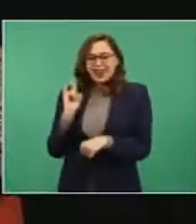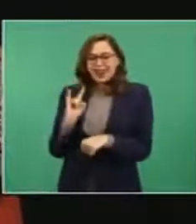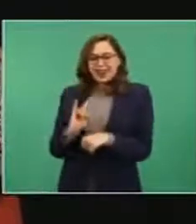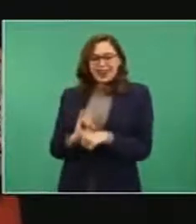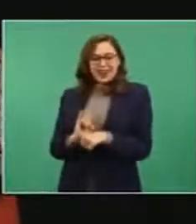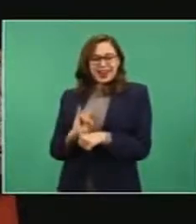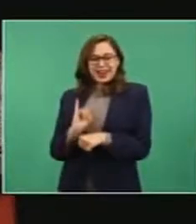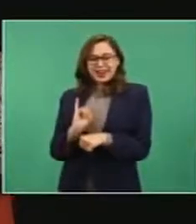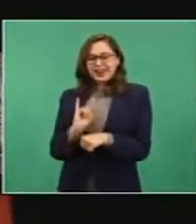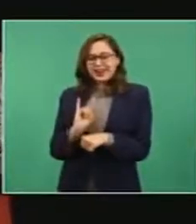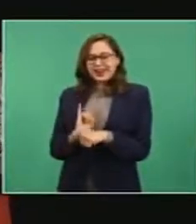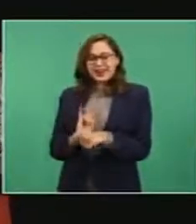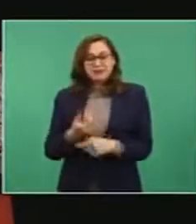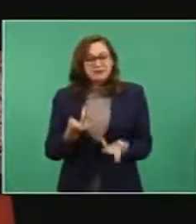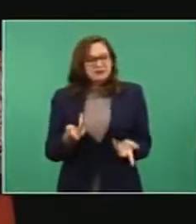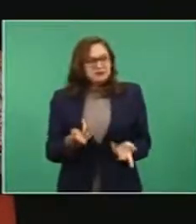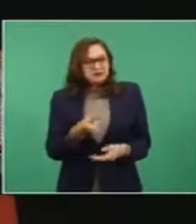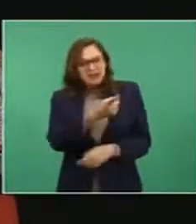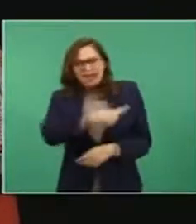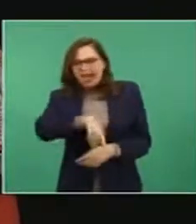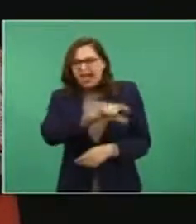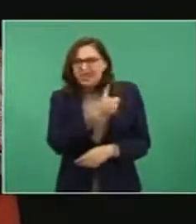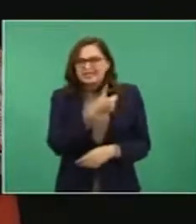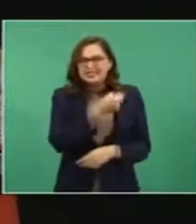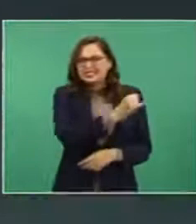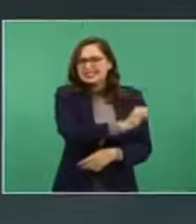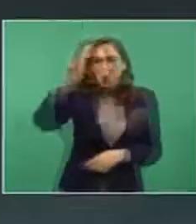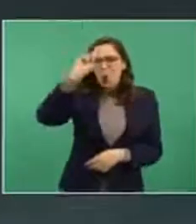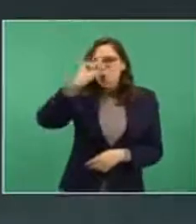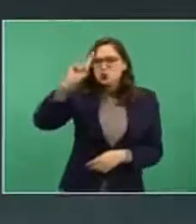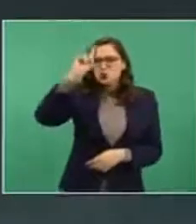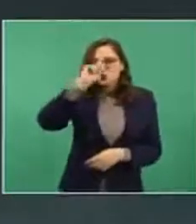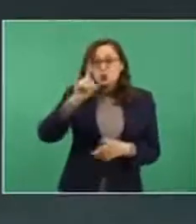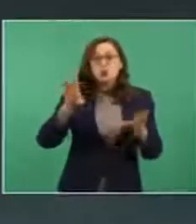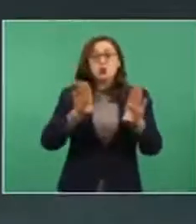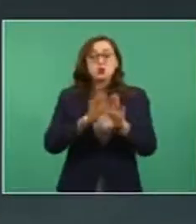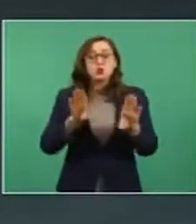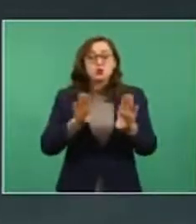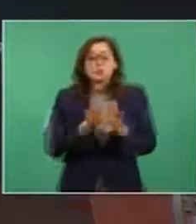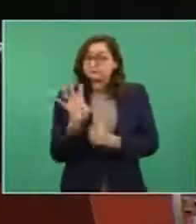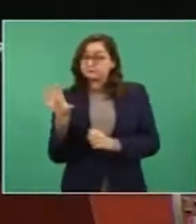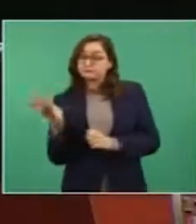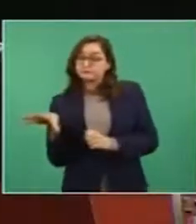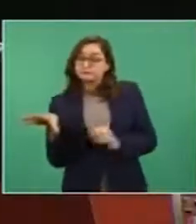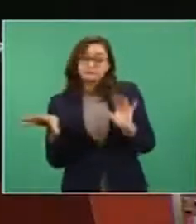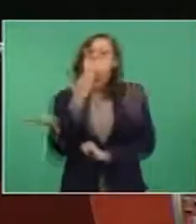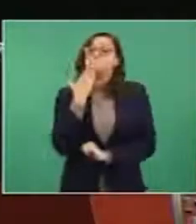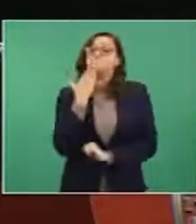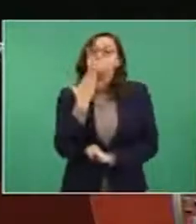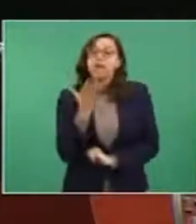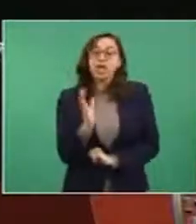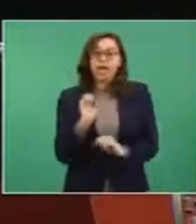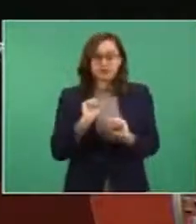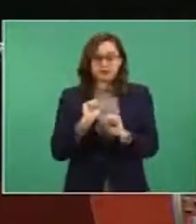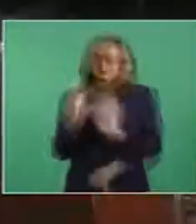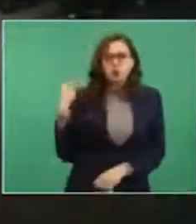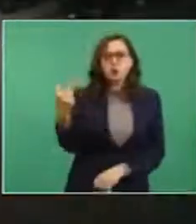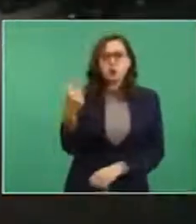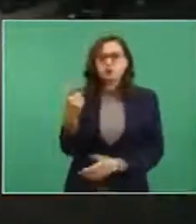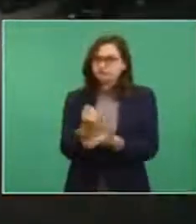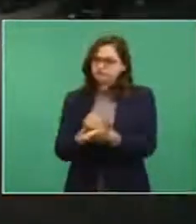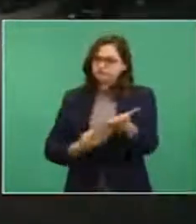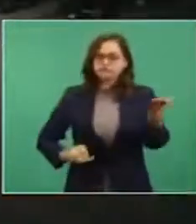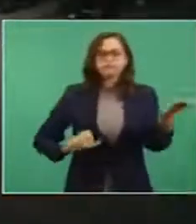imagen, siempre recomiendan a los candidatos y gobernantes correrse al centro. Pues no, eso es un